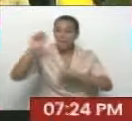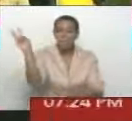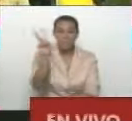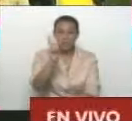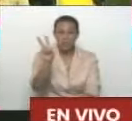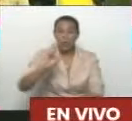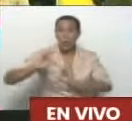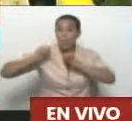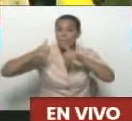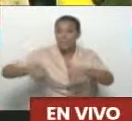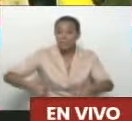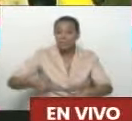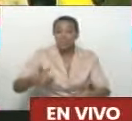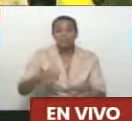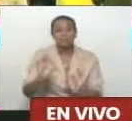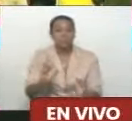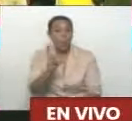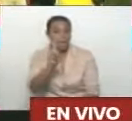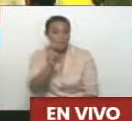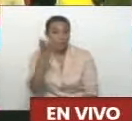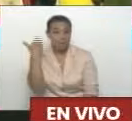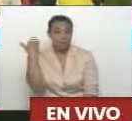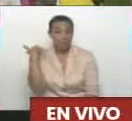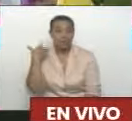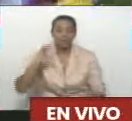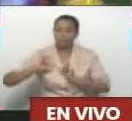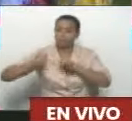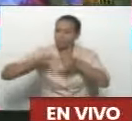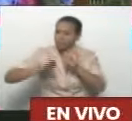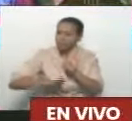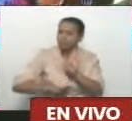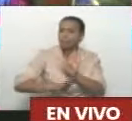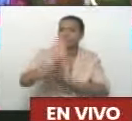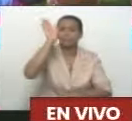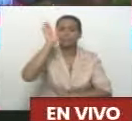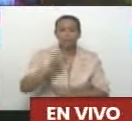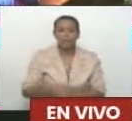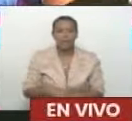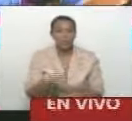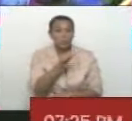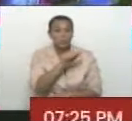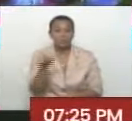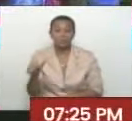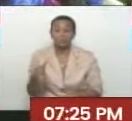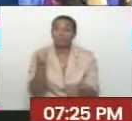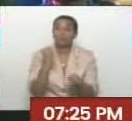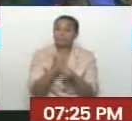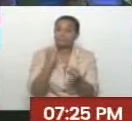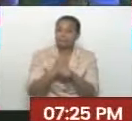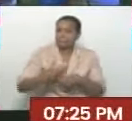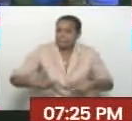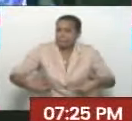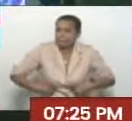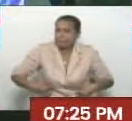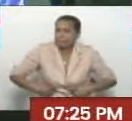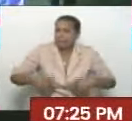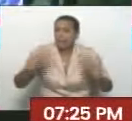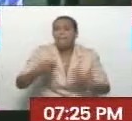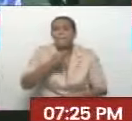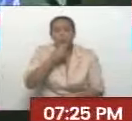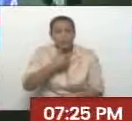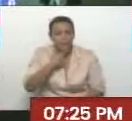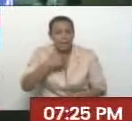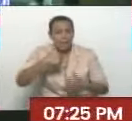que arrancó para hacer historia. Así que ha sido una semana de trabajo,